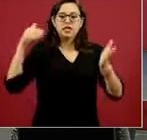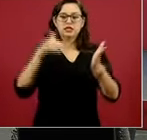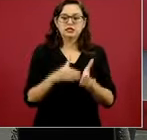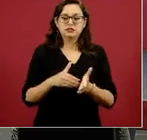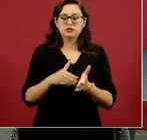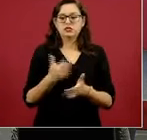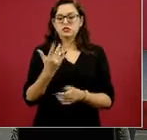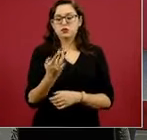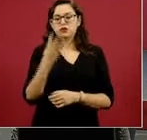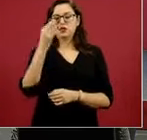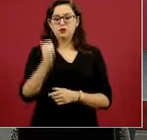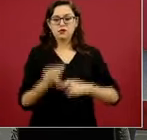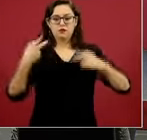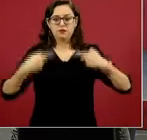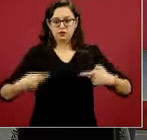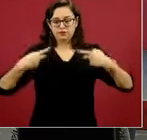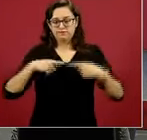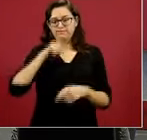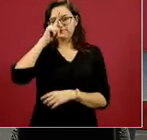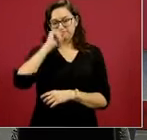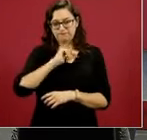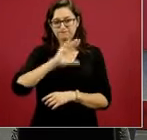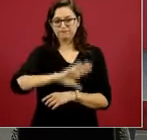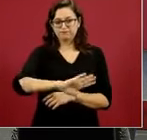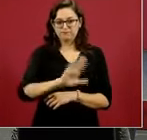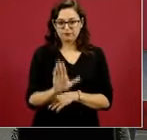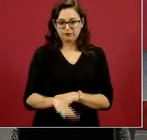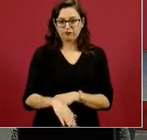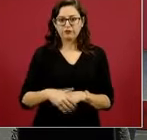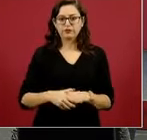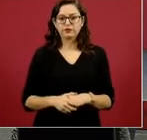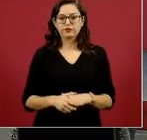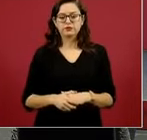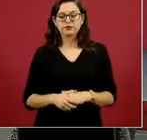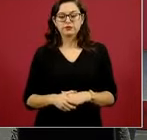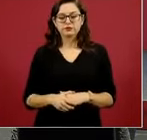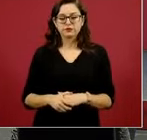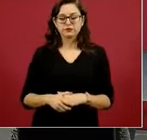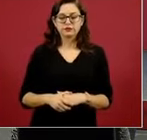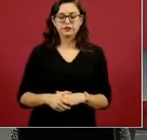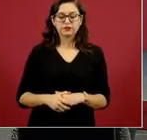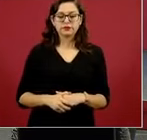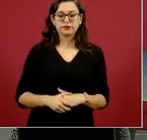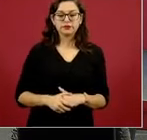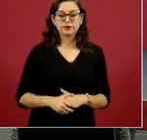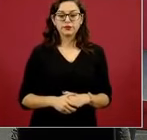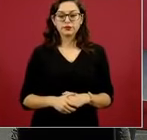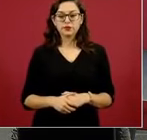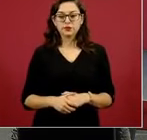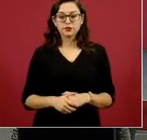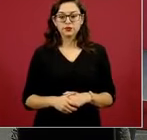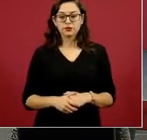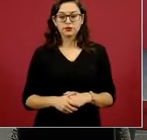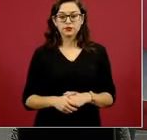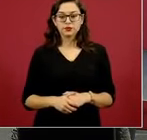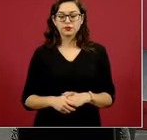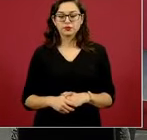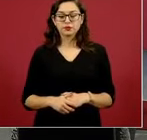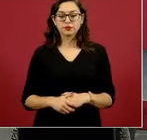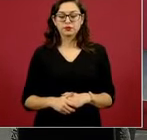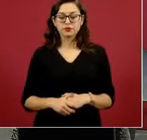muertes ocasionadas y confirmadas secundarias a la infección por el virus SARS-CoV-2. Y los colores que se